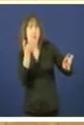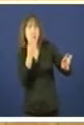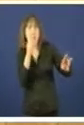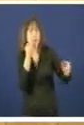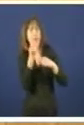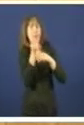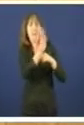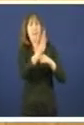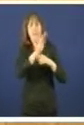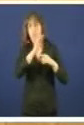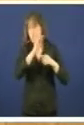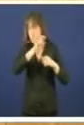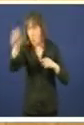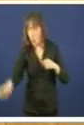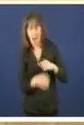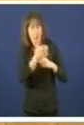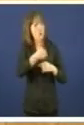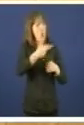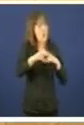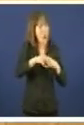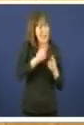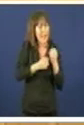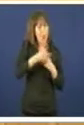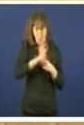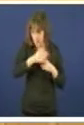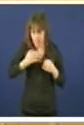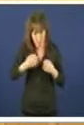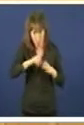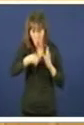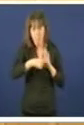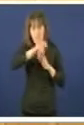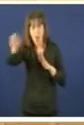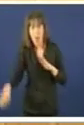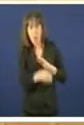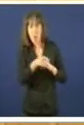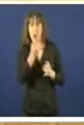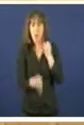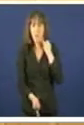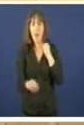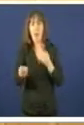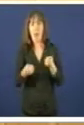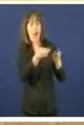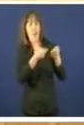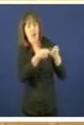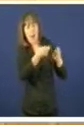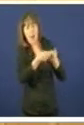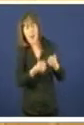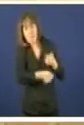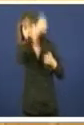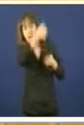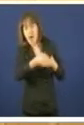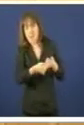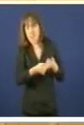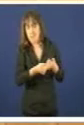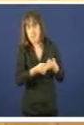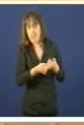económica, a pluralidade do noso país. Pero é que aquí, o que xa están vostedes, é dando pilas novas ao mando de Feijó con esta lei. Recargaron xa as pilas do